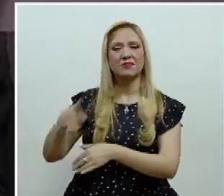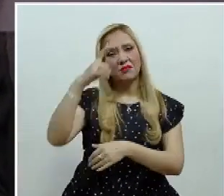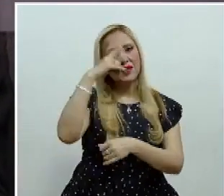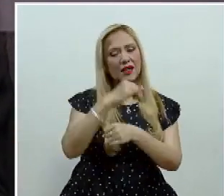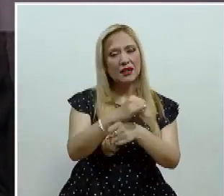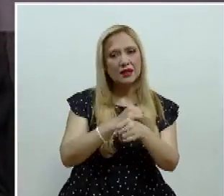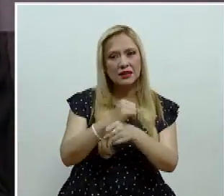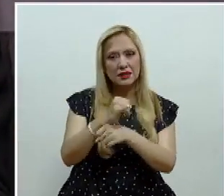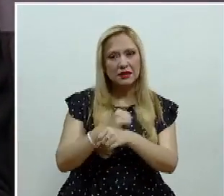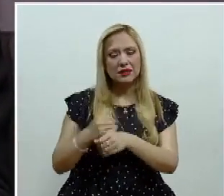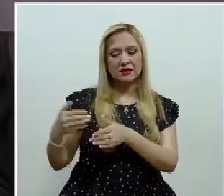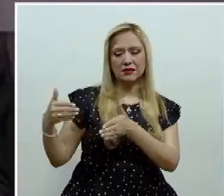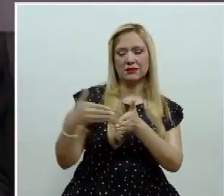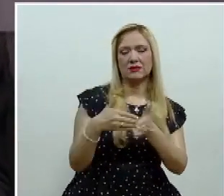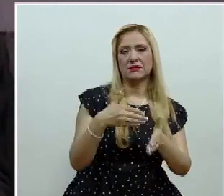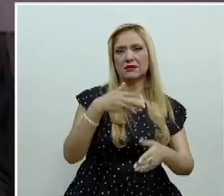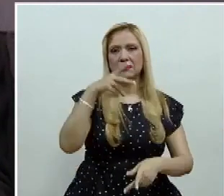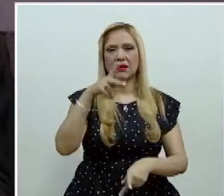investigar un feminicidio.